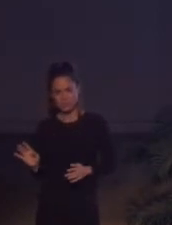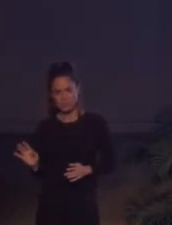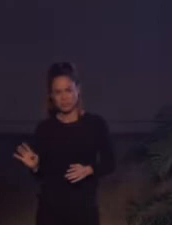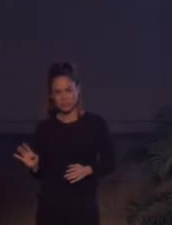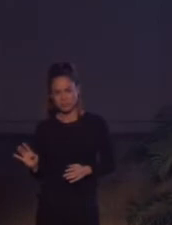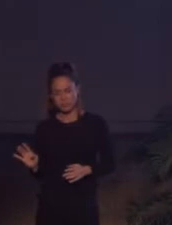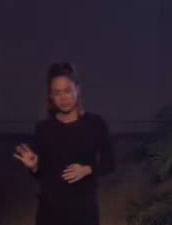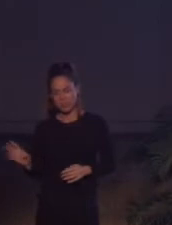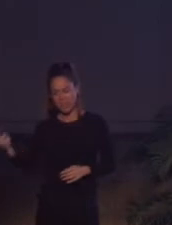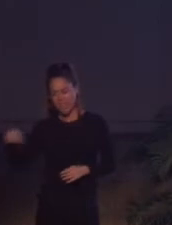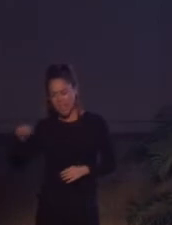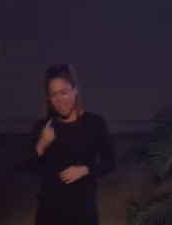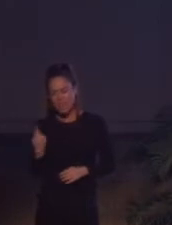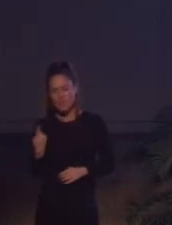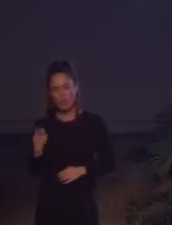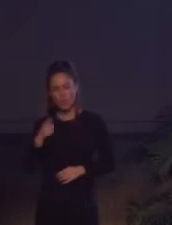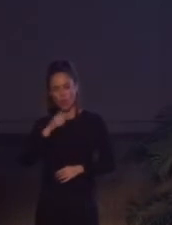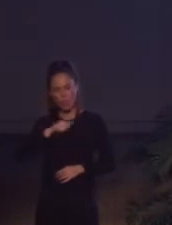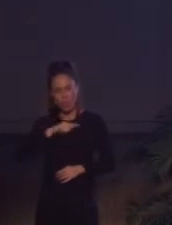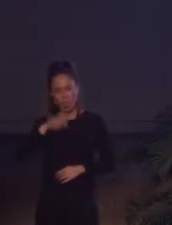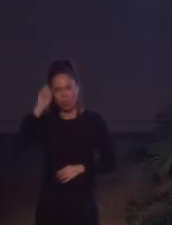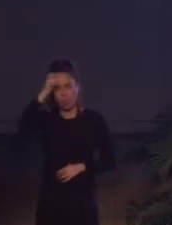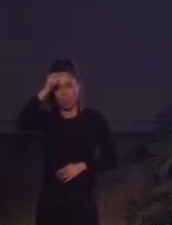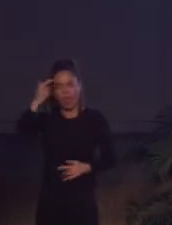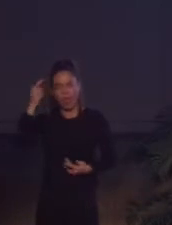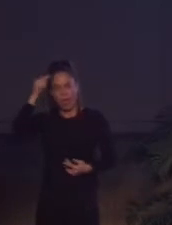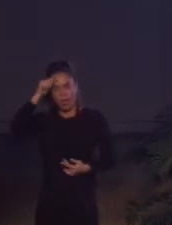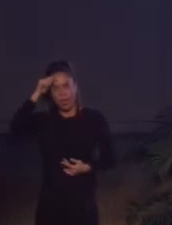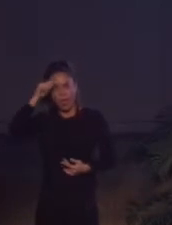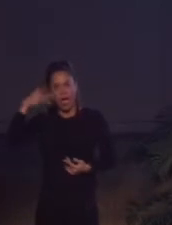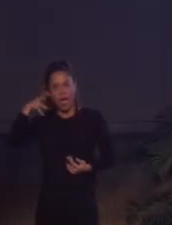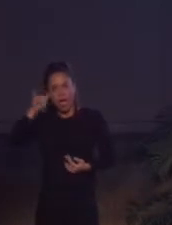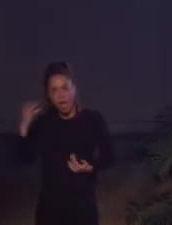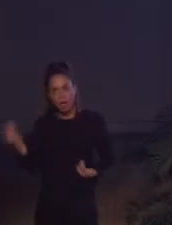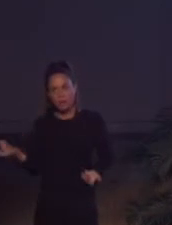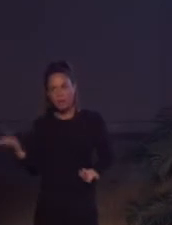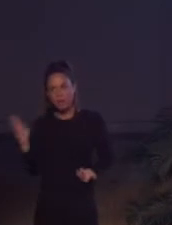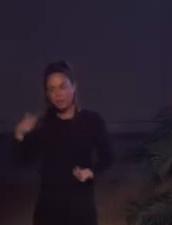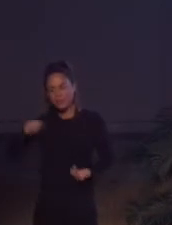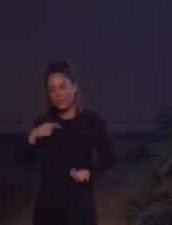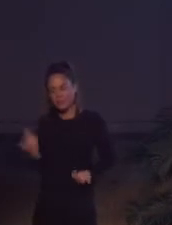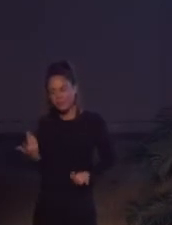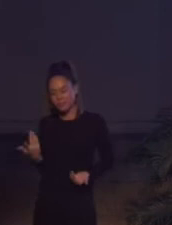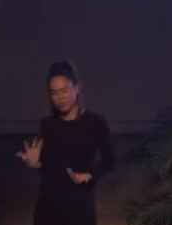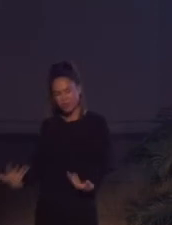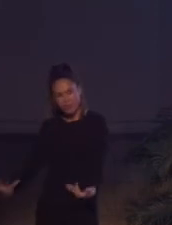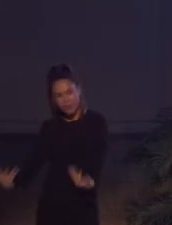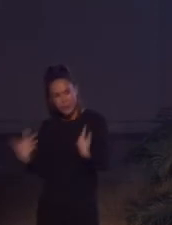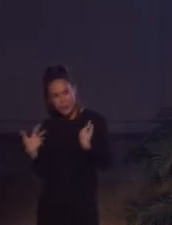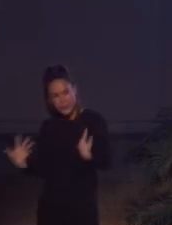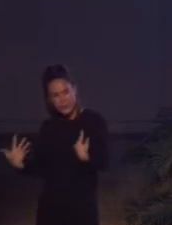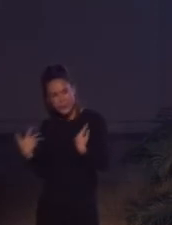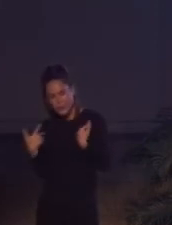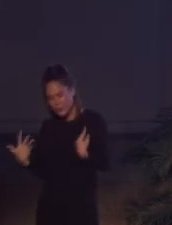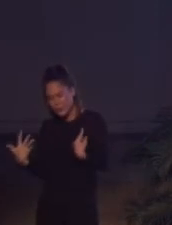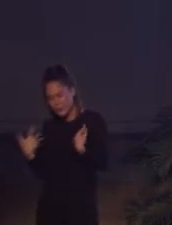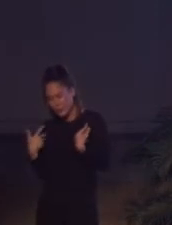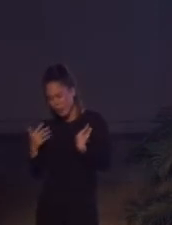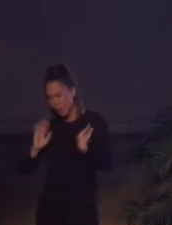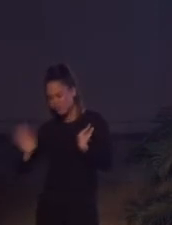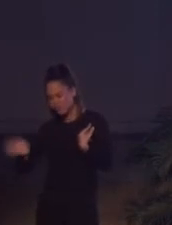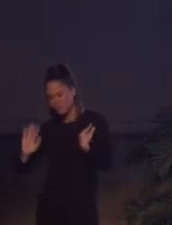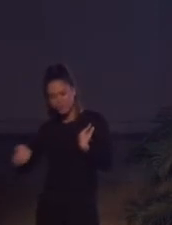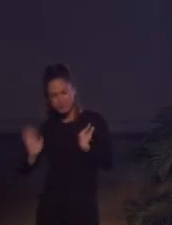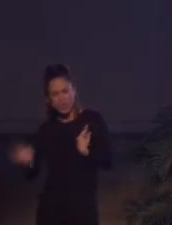que tienen conciencia de sí mismo. Entonces, ¿cómo les podemos hacer todo esto?